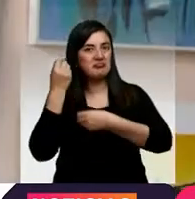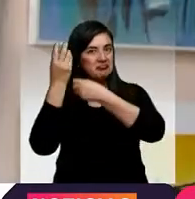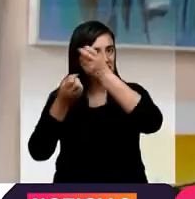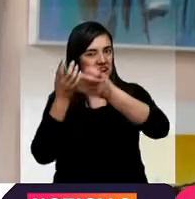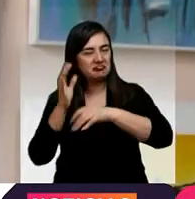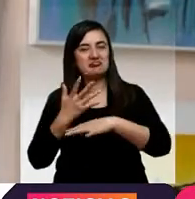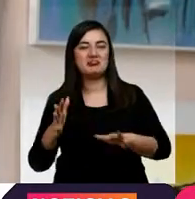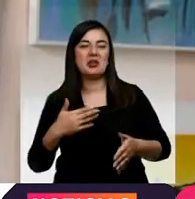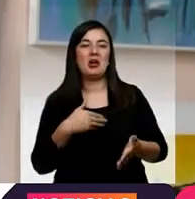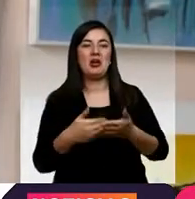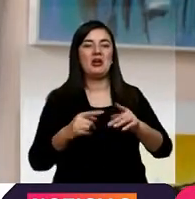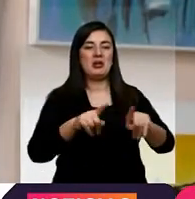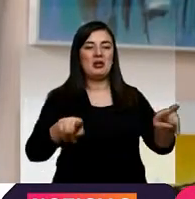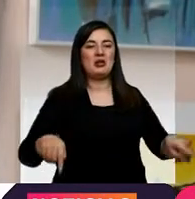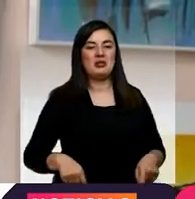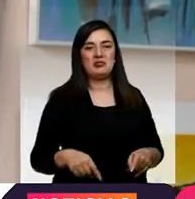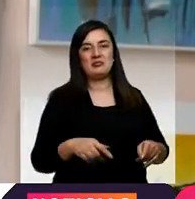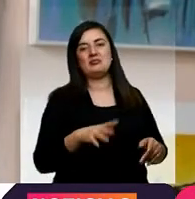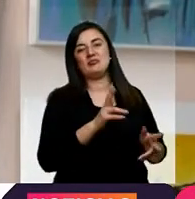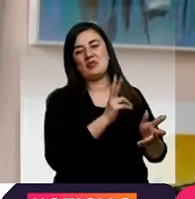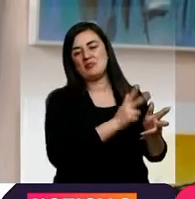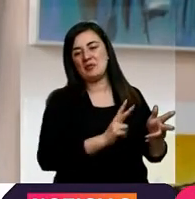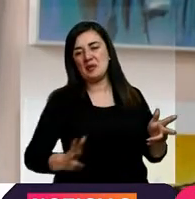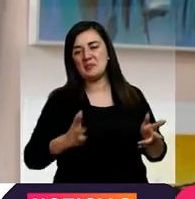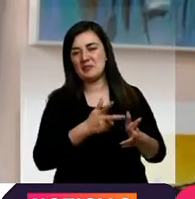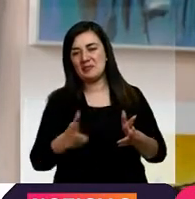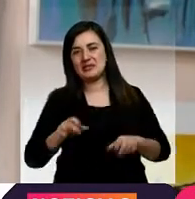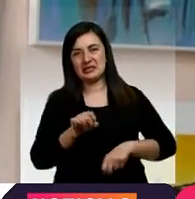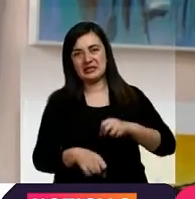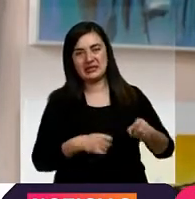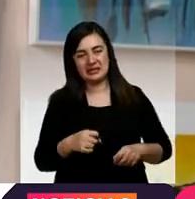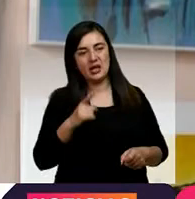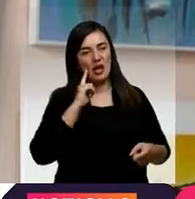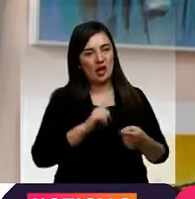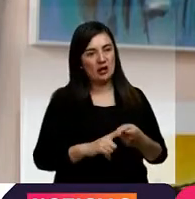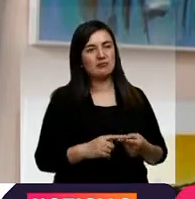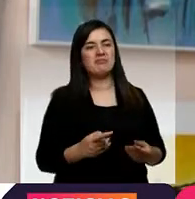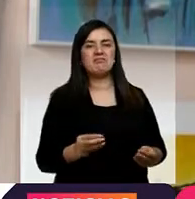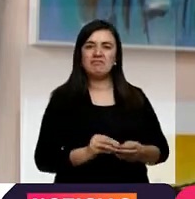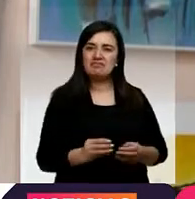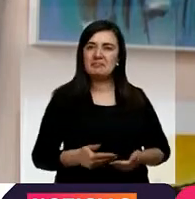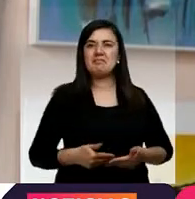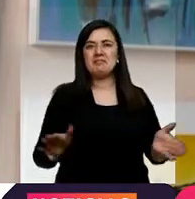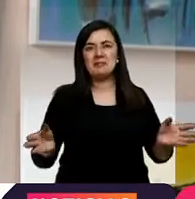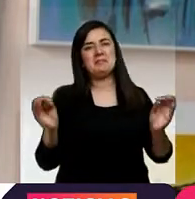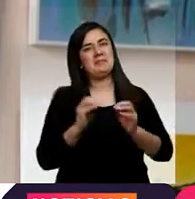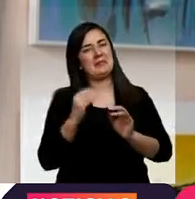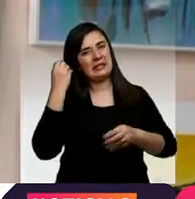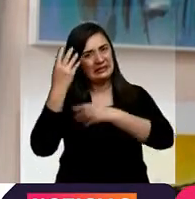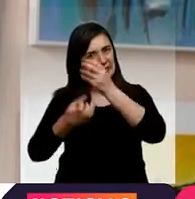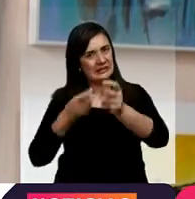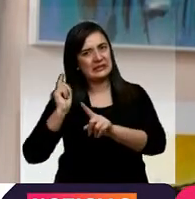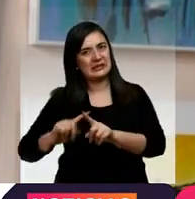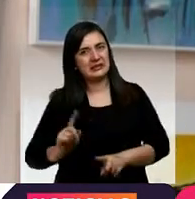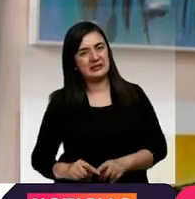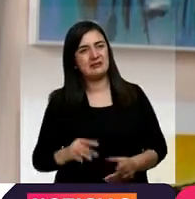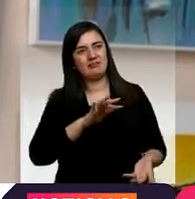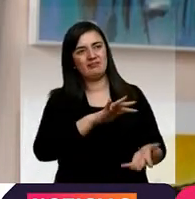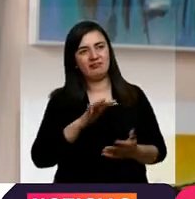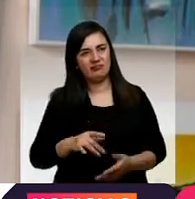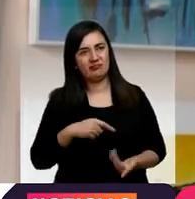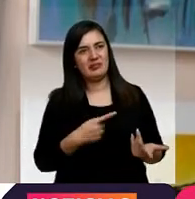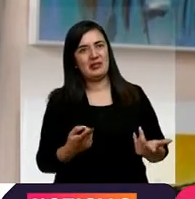un lote de ciclas y ese lote de ciclas me dio pues para abrir mucha creatividad y lo que le digo, no dejaba nada